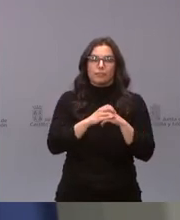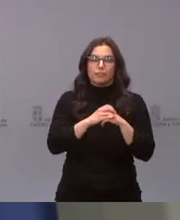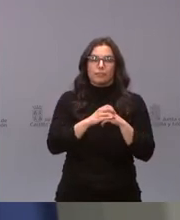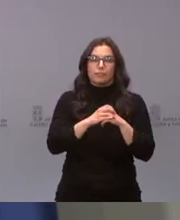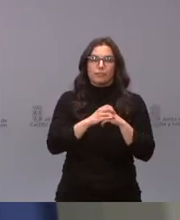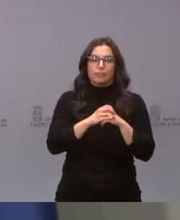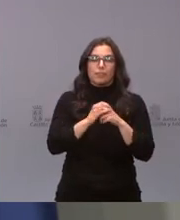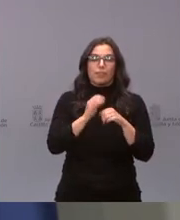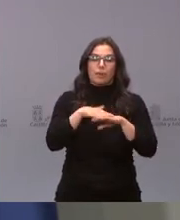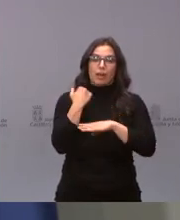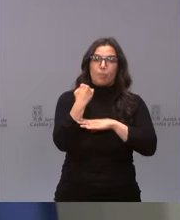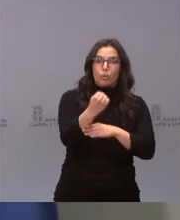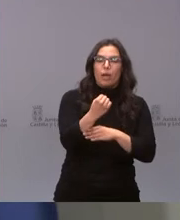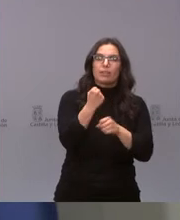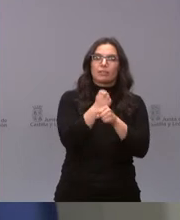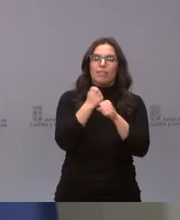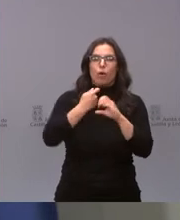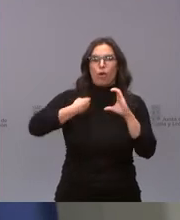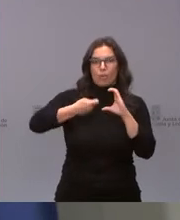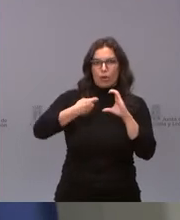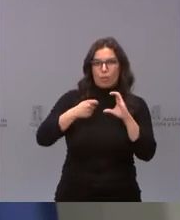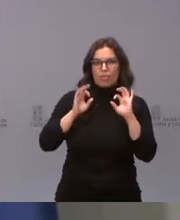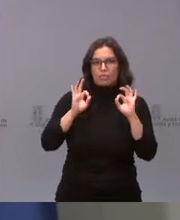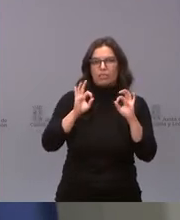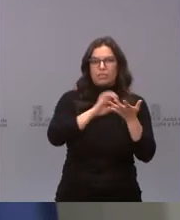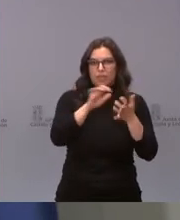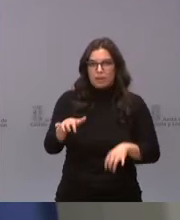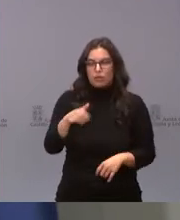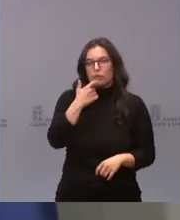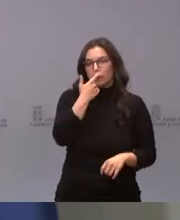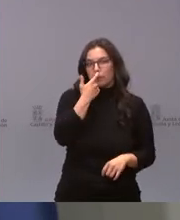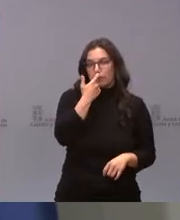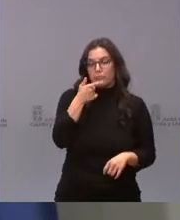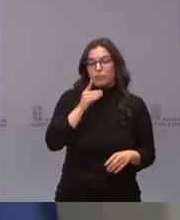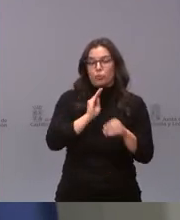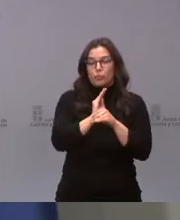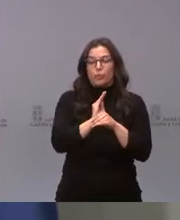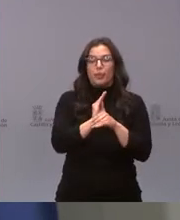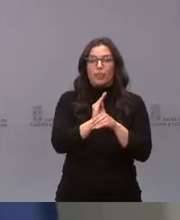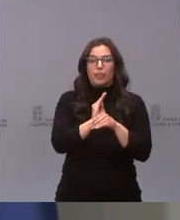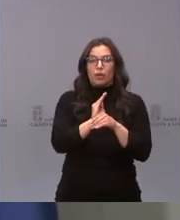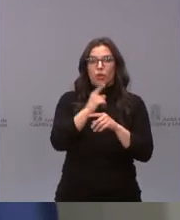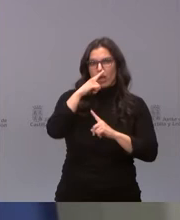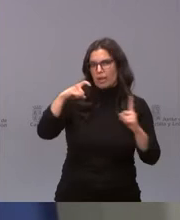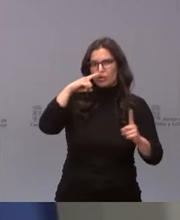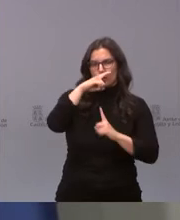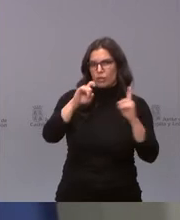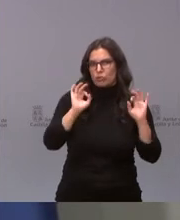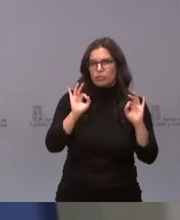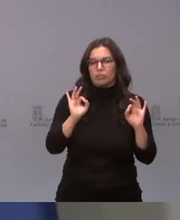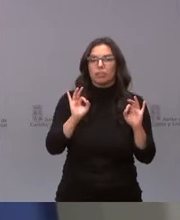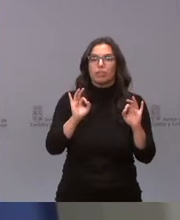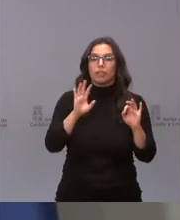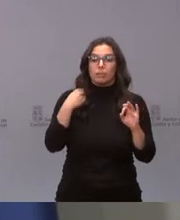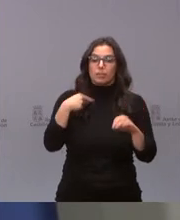a apoyar la labor de las Cámaras de Comercio de Castilla y León. Es una subvención que se da anualmente y que es la